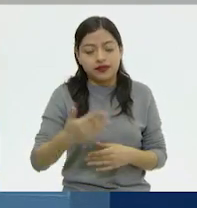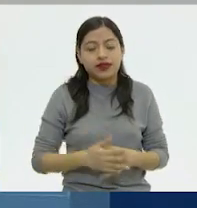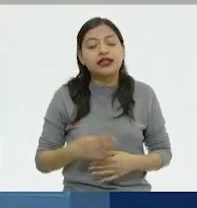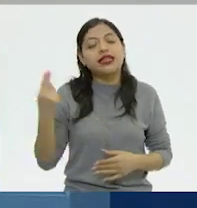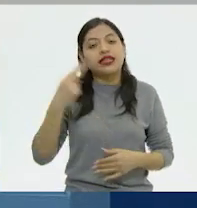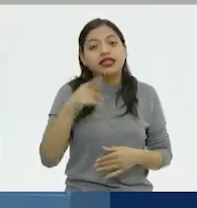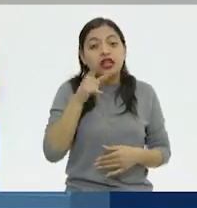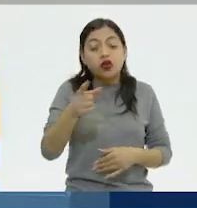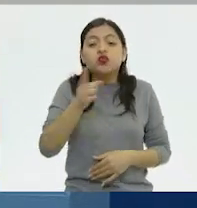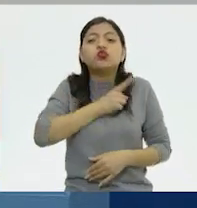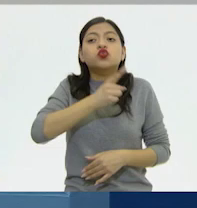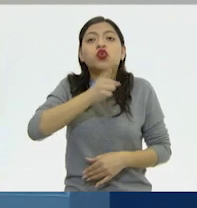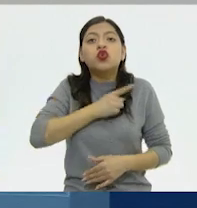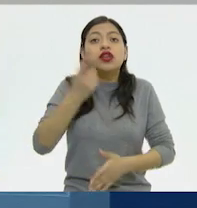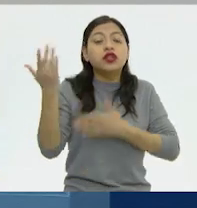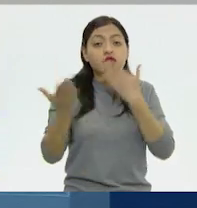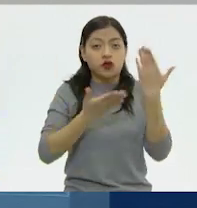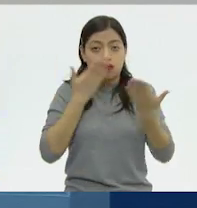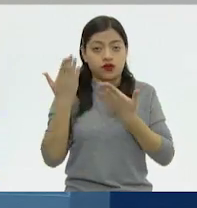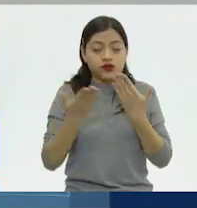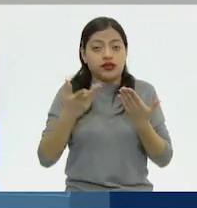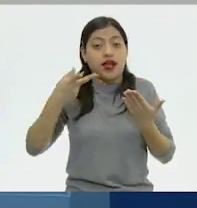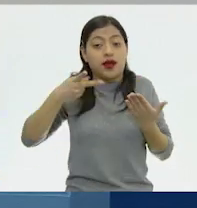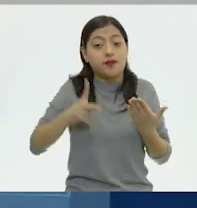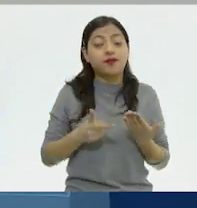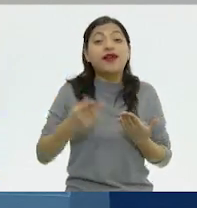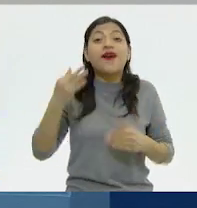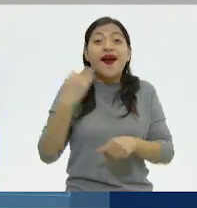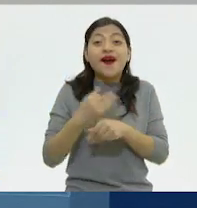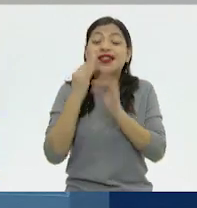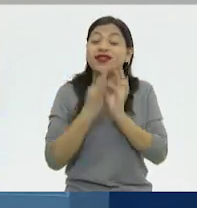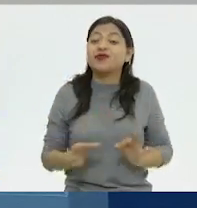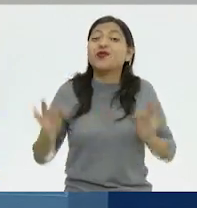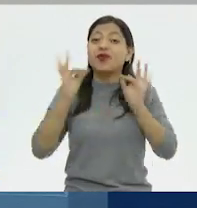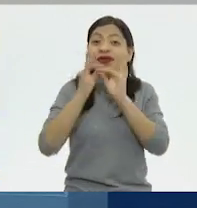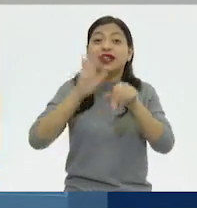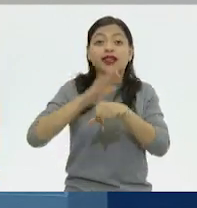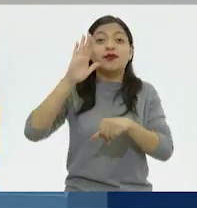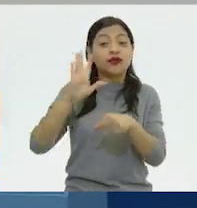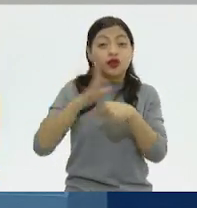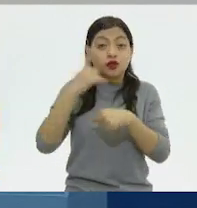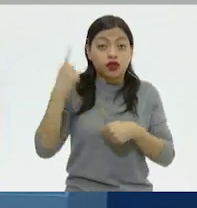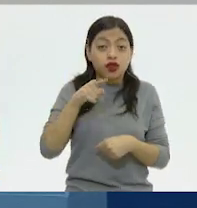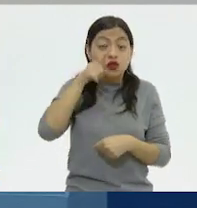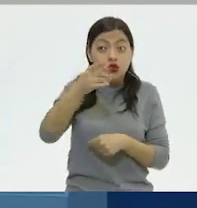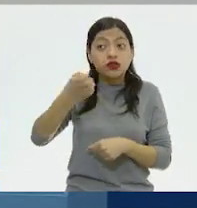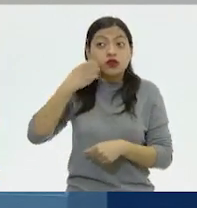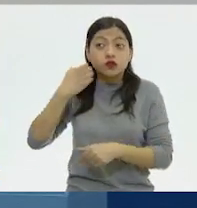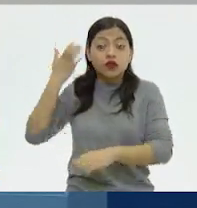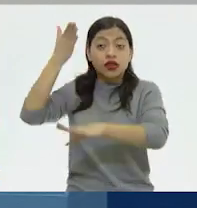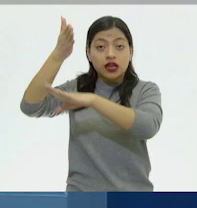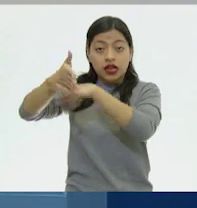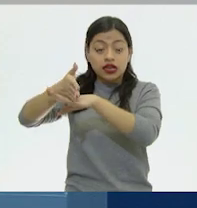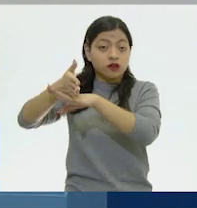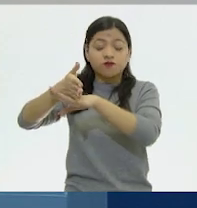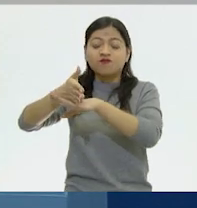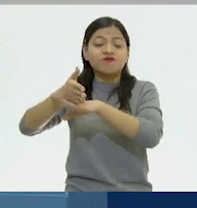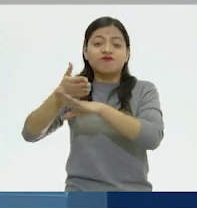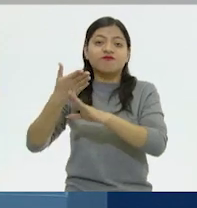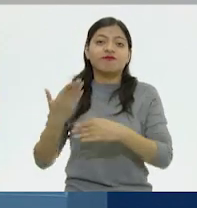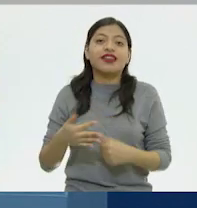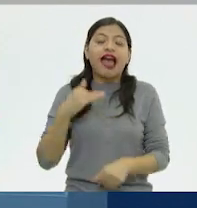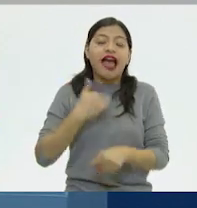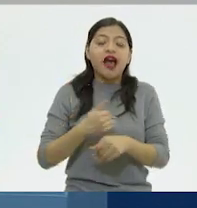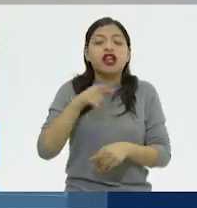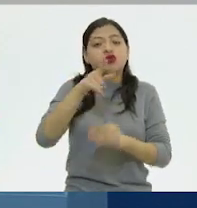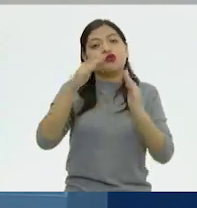de autoestudio personal, pero esto adquiere mayor relevancia en estos momentos, ya que las condiciones en las que las y los alumnos están